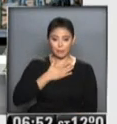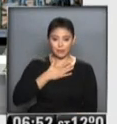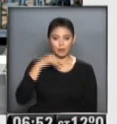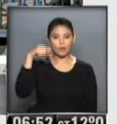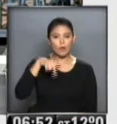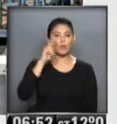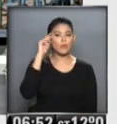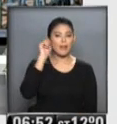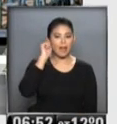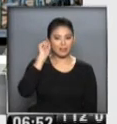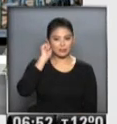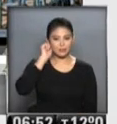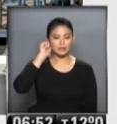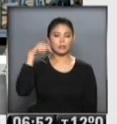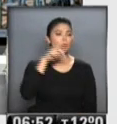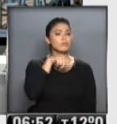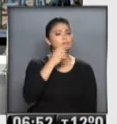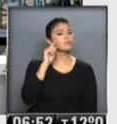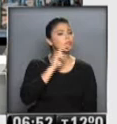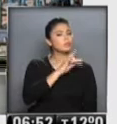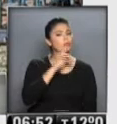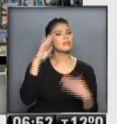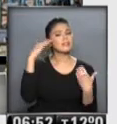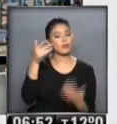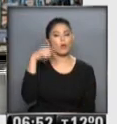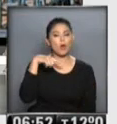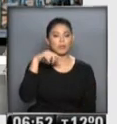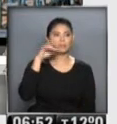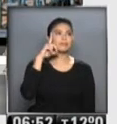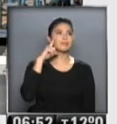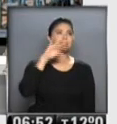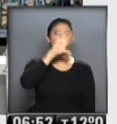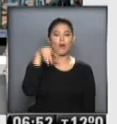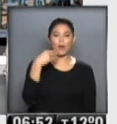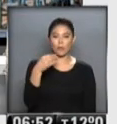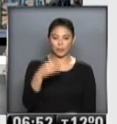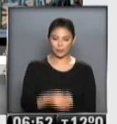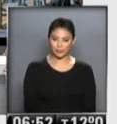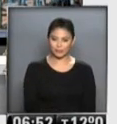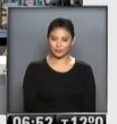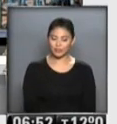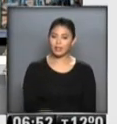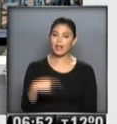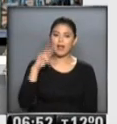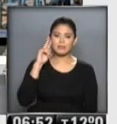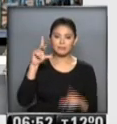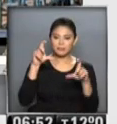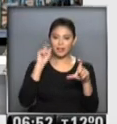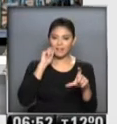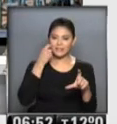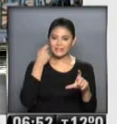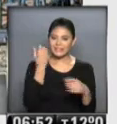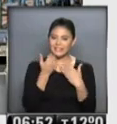está cumpliendo 9 años, mandanos saluditos y queríamos saber cómo va a estar el día de hoy. Besos. ¡Ay, Tamara, querida, qué linda